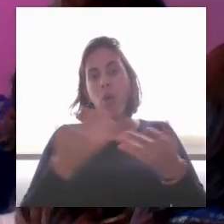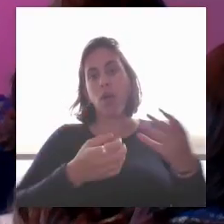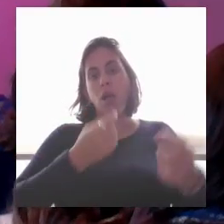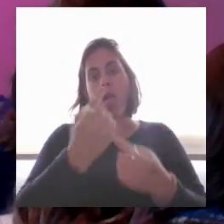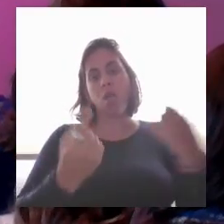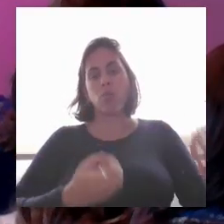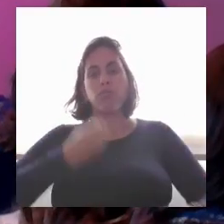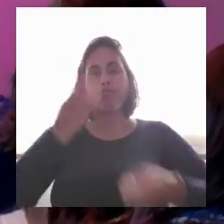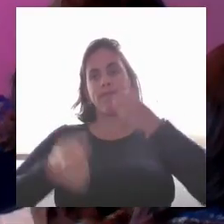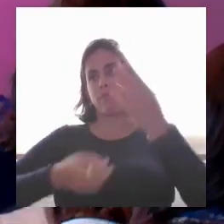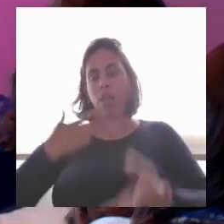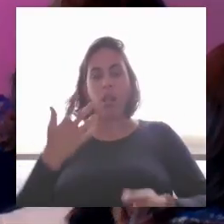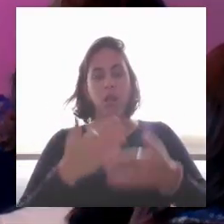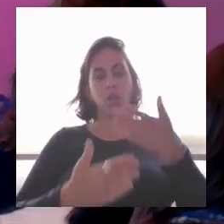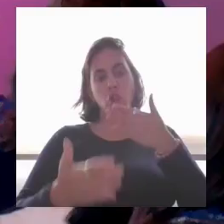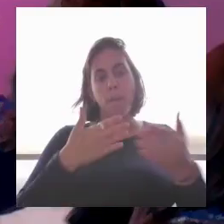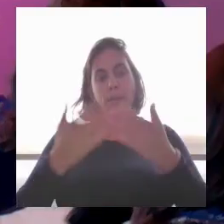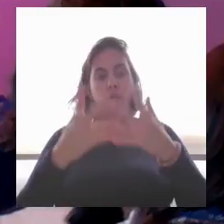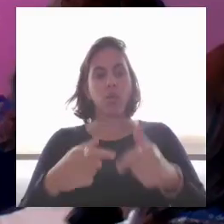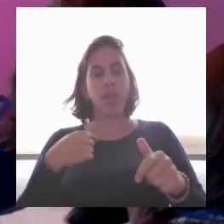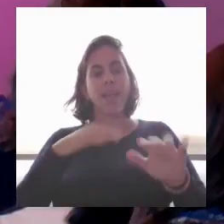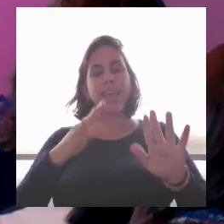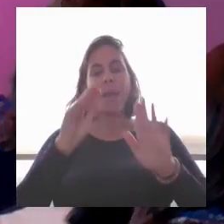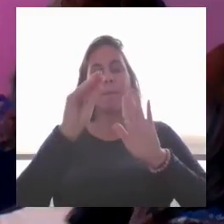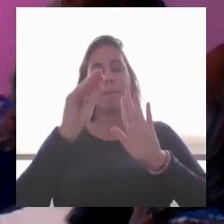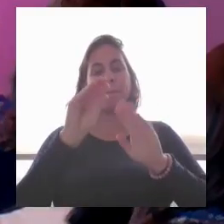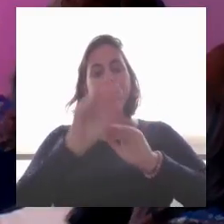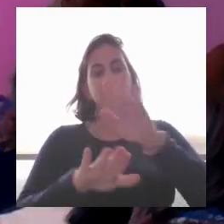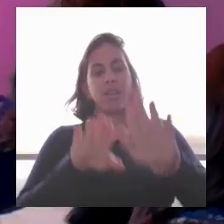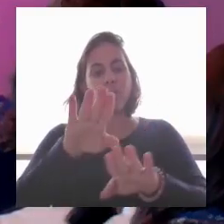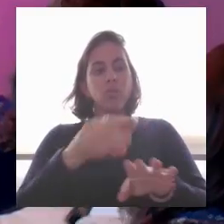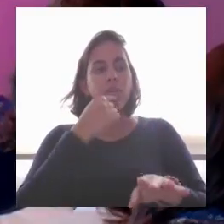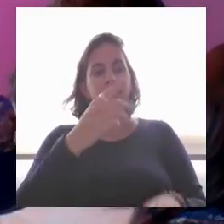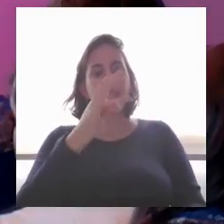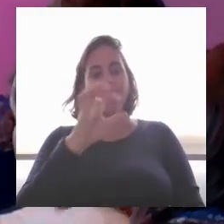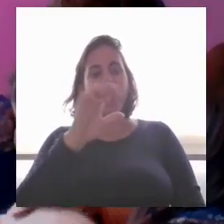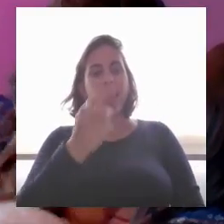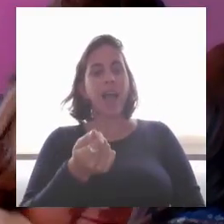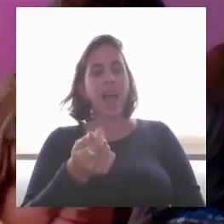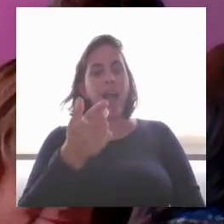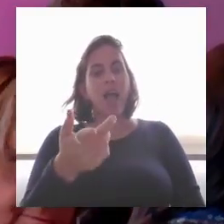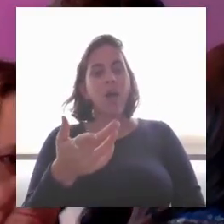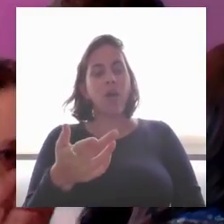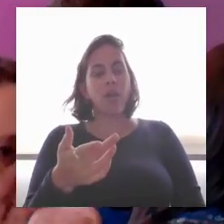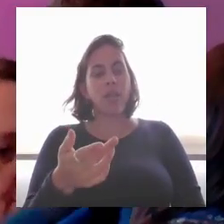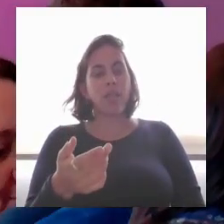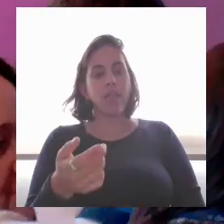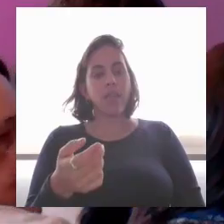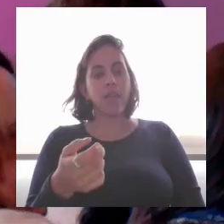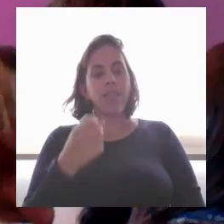eso, es, bueno, ¿qué pasos creen, inspirados también un poco por la charla de Teca, que nos da una envidia